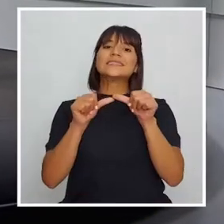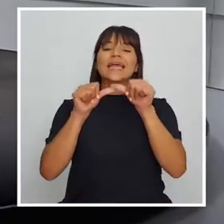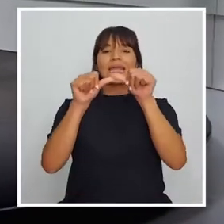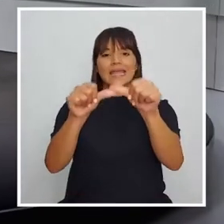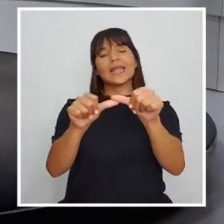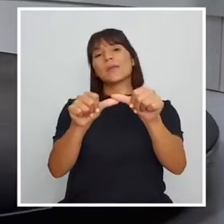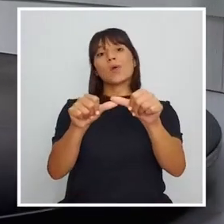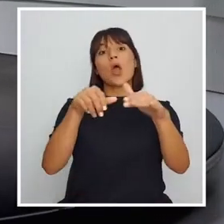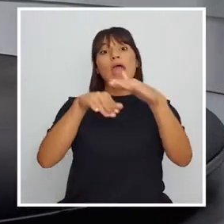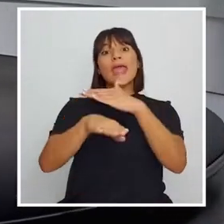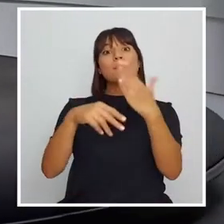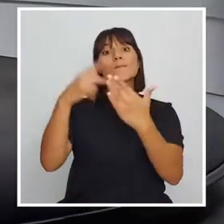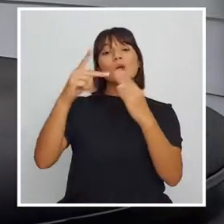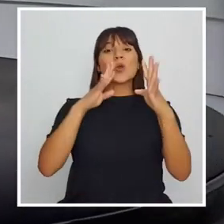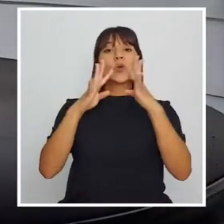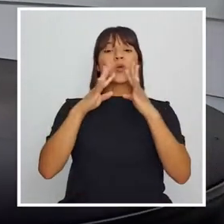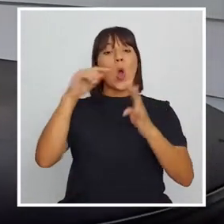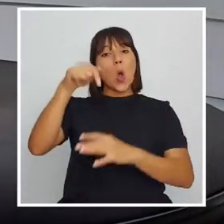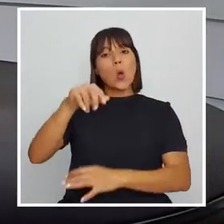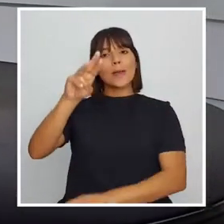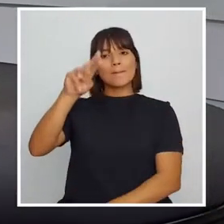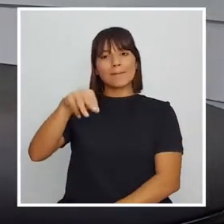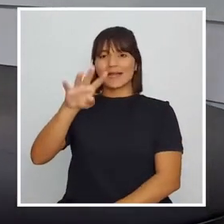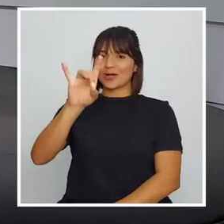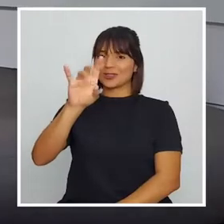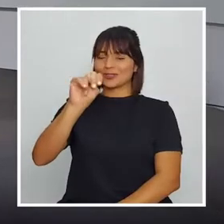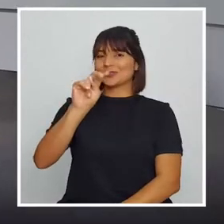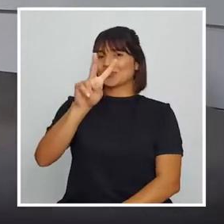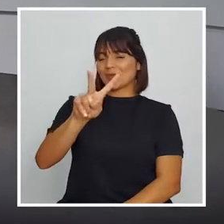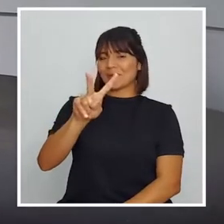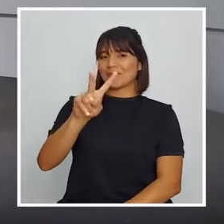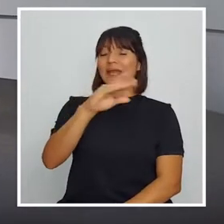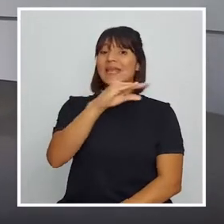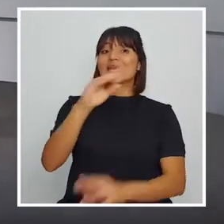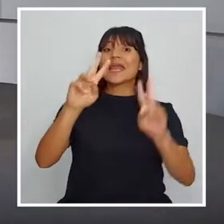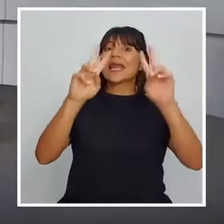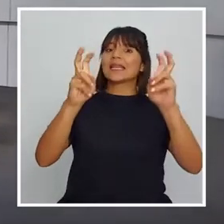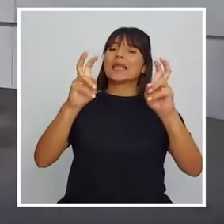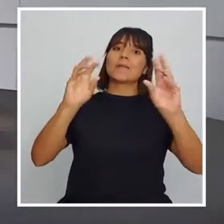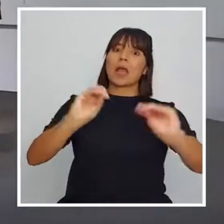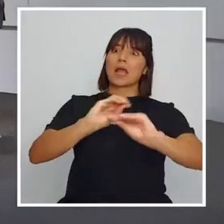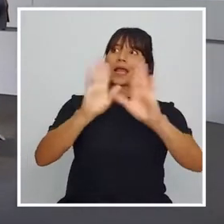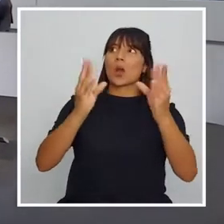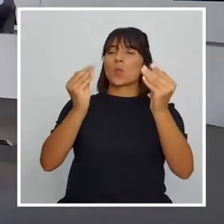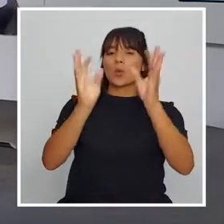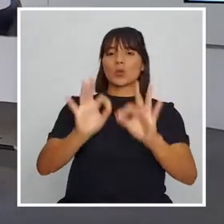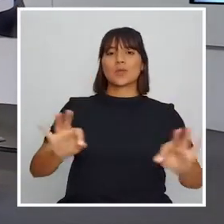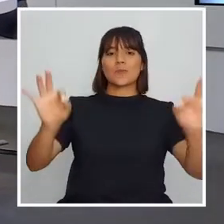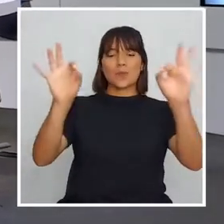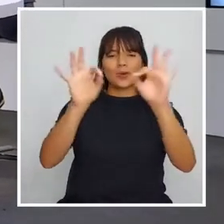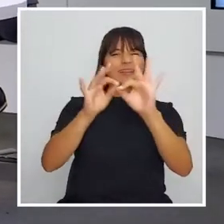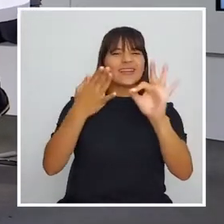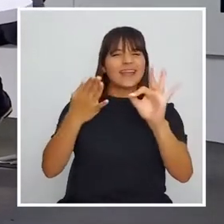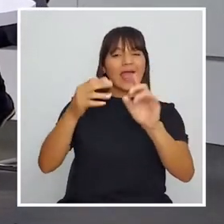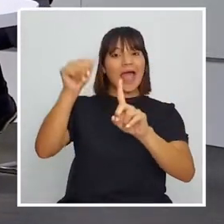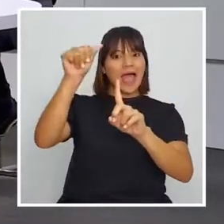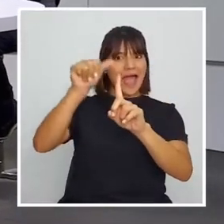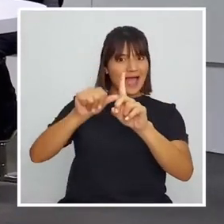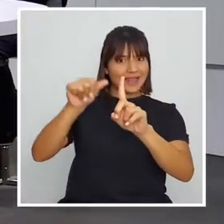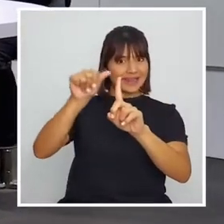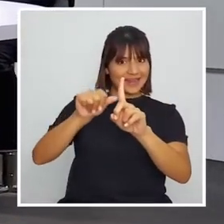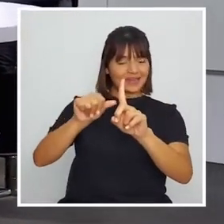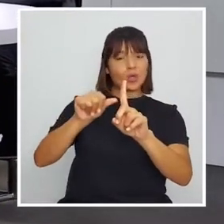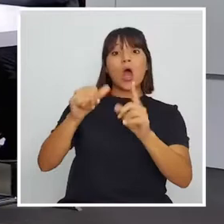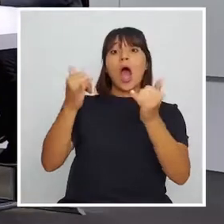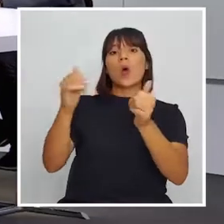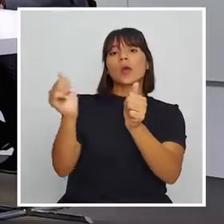Continuamos en Conversamos de hoy, martes 8 de noviembre, y el tema, por supuesto, muy importante, el aguinaldo. Estamos